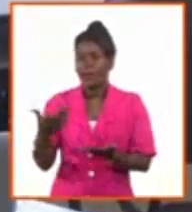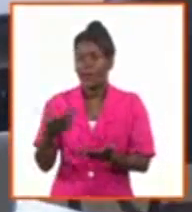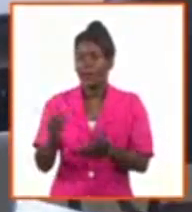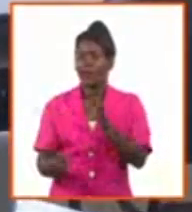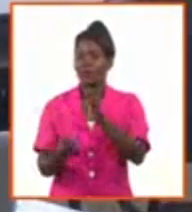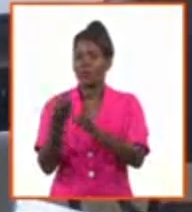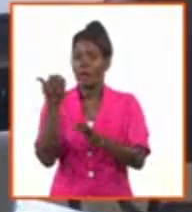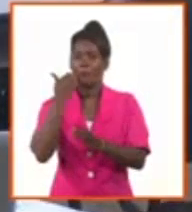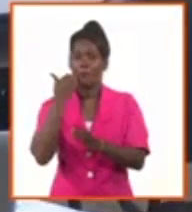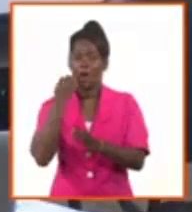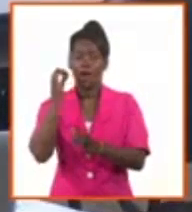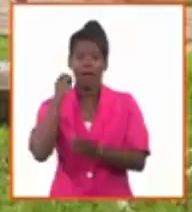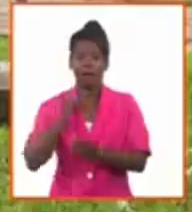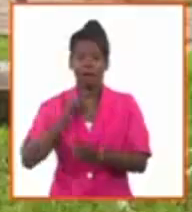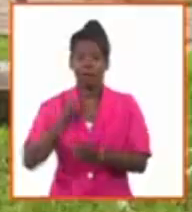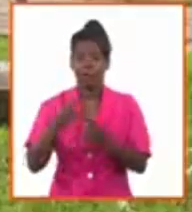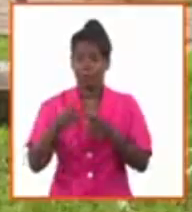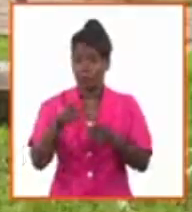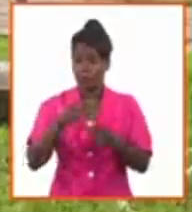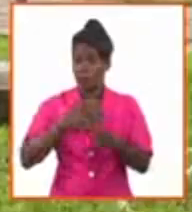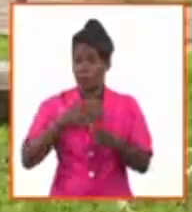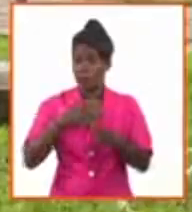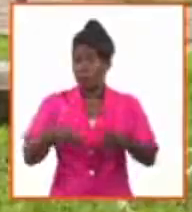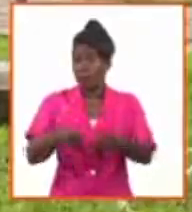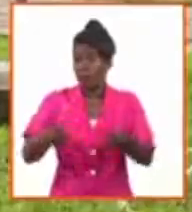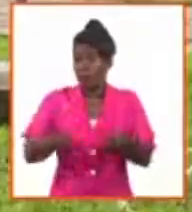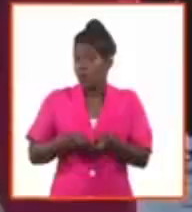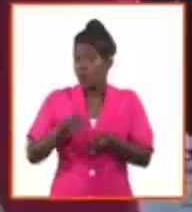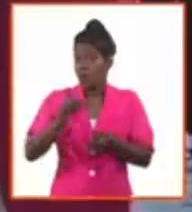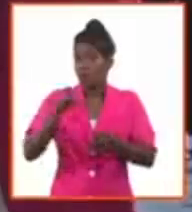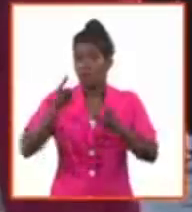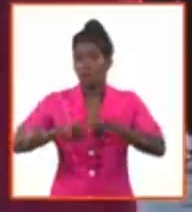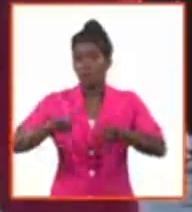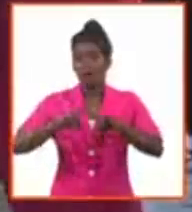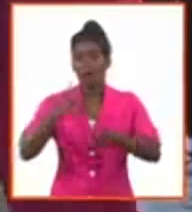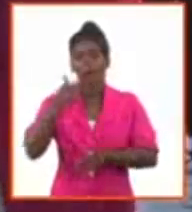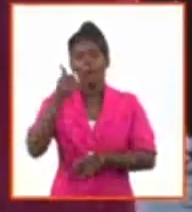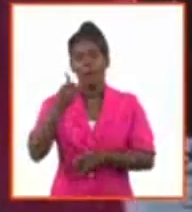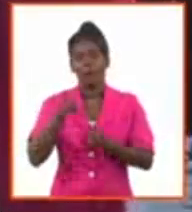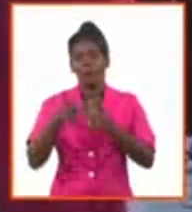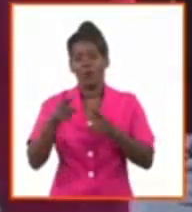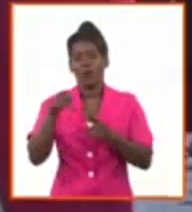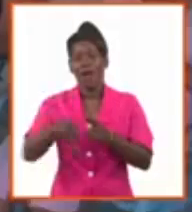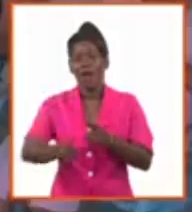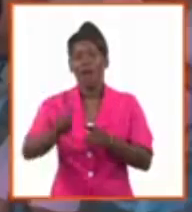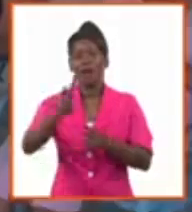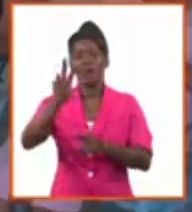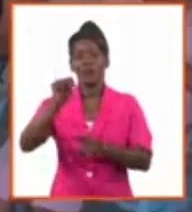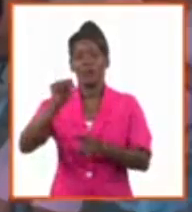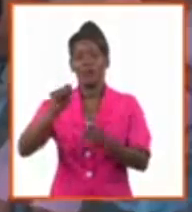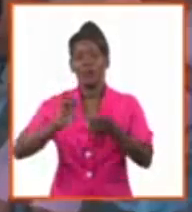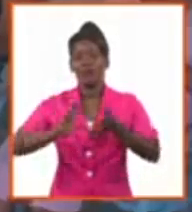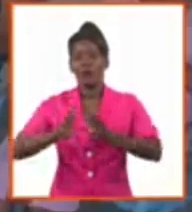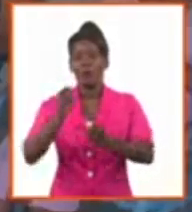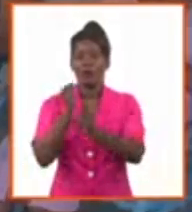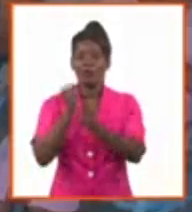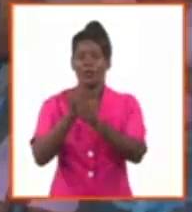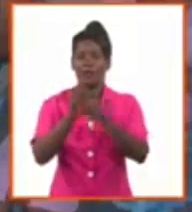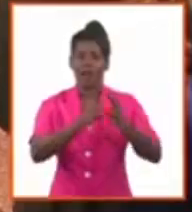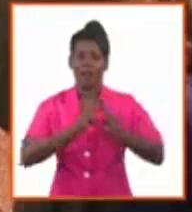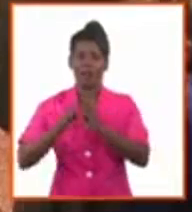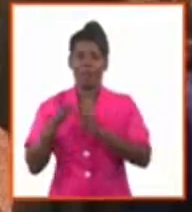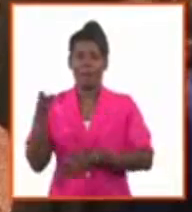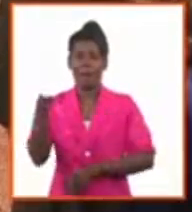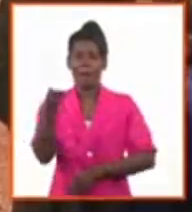de la FEU. Un congreso que luego de las brigadas y la residencia estudiantil llegará hasta las comunidades donde también los estudiantes de las